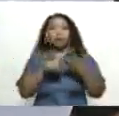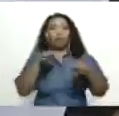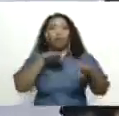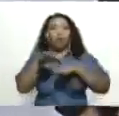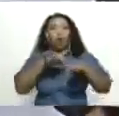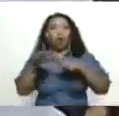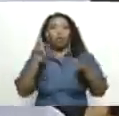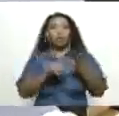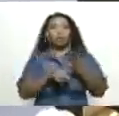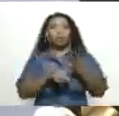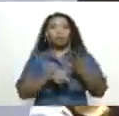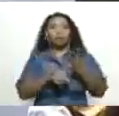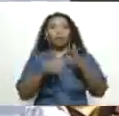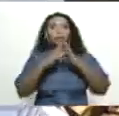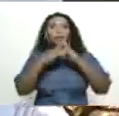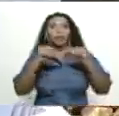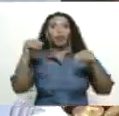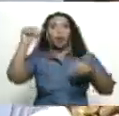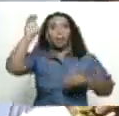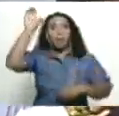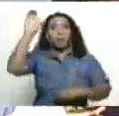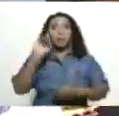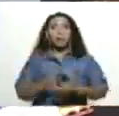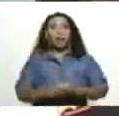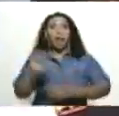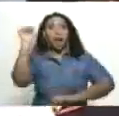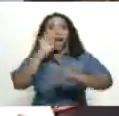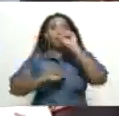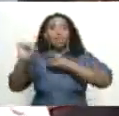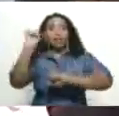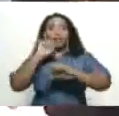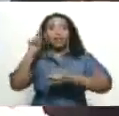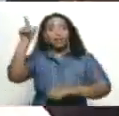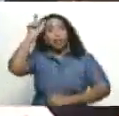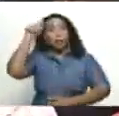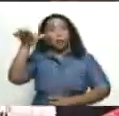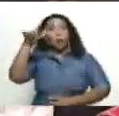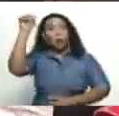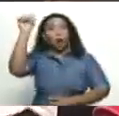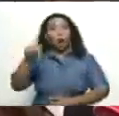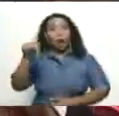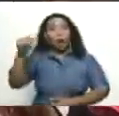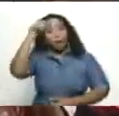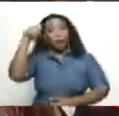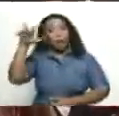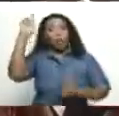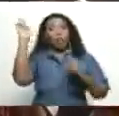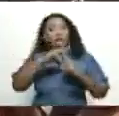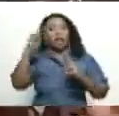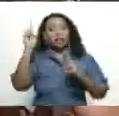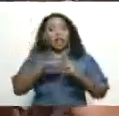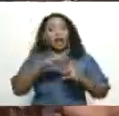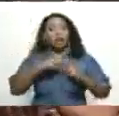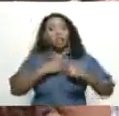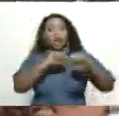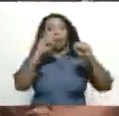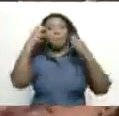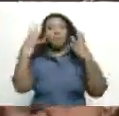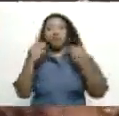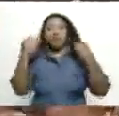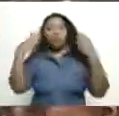Cojedes, de todo el país. La vanguardia de ese pueblo ese día fue el pueblo tachirense, que por miles